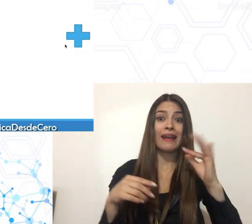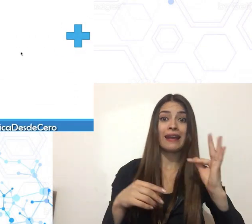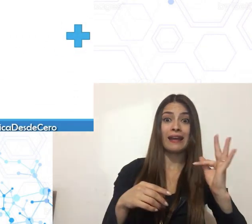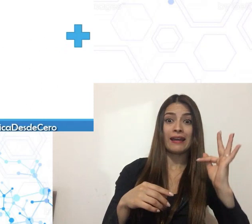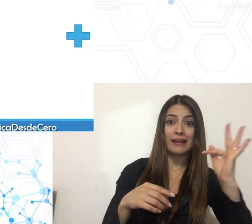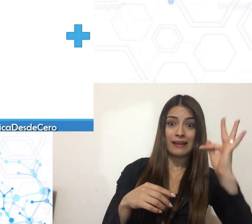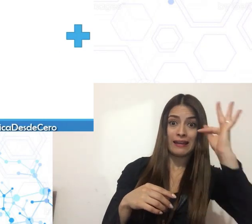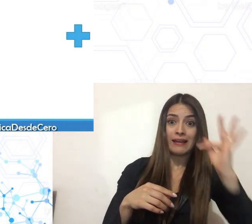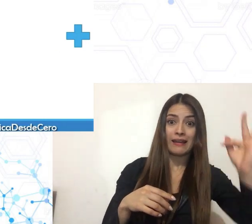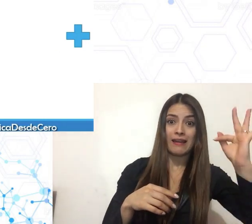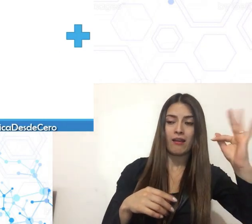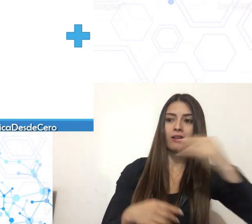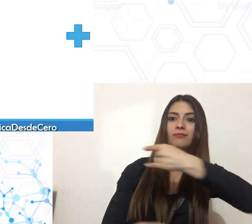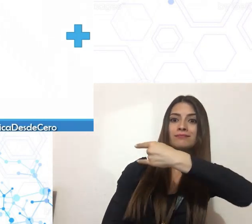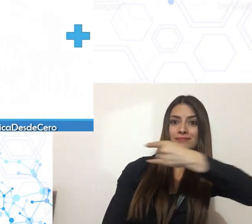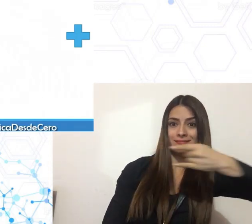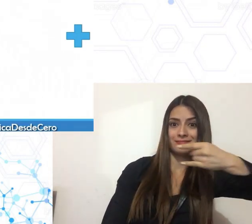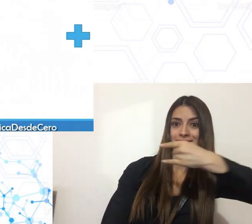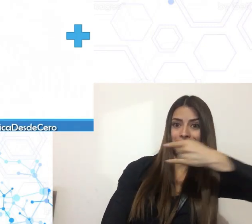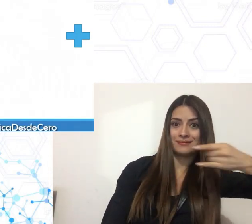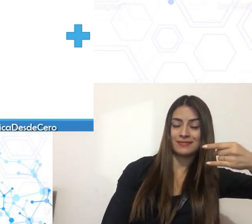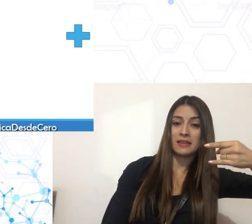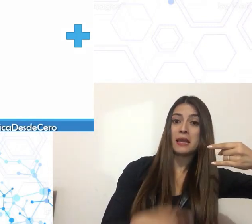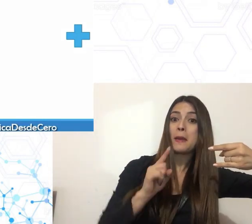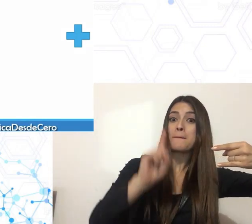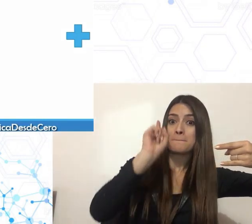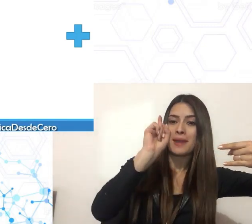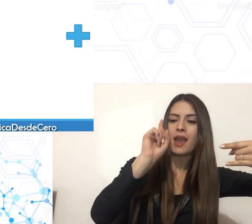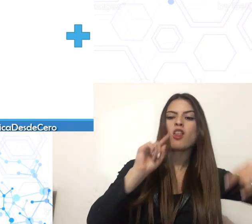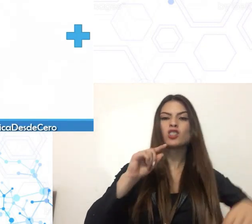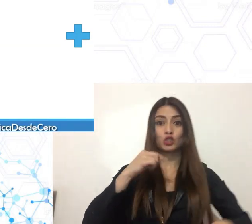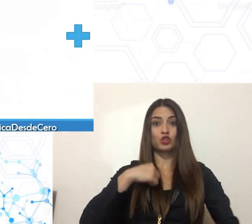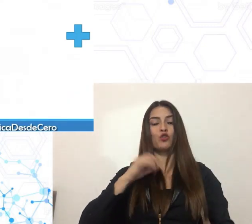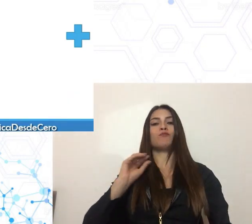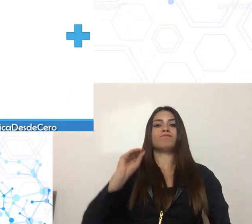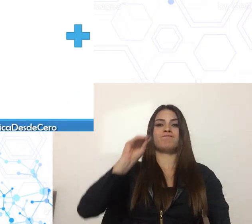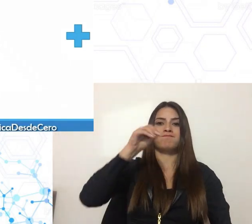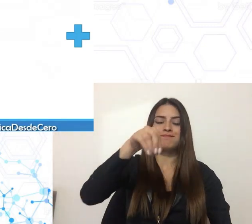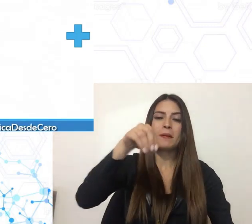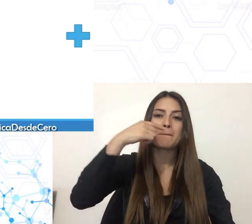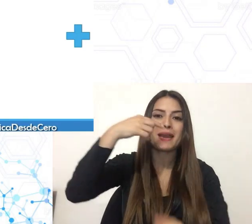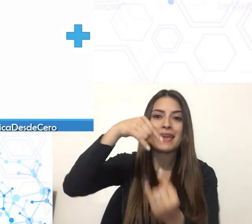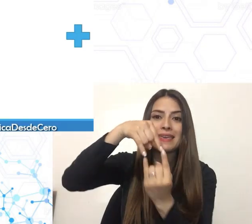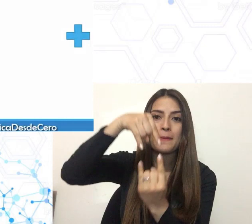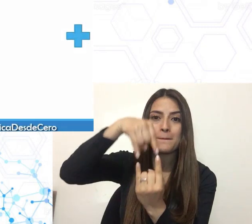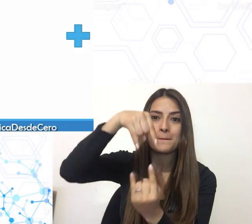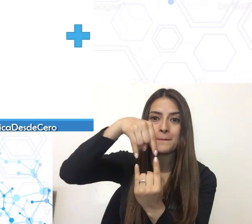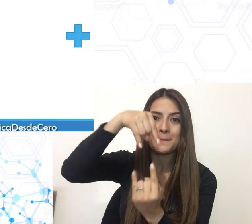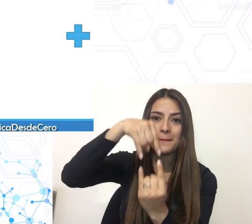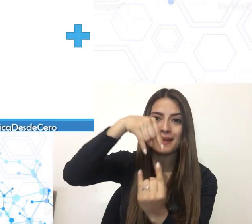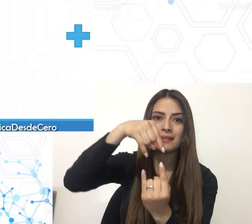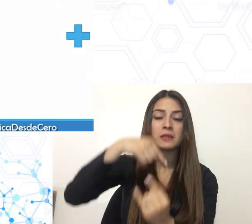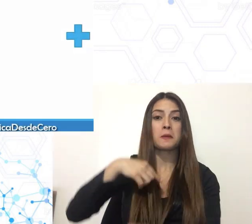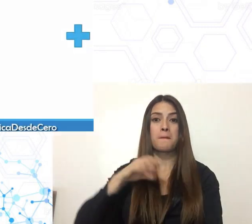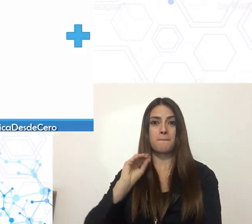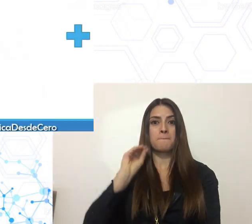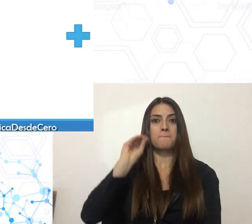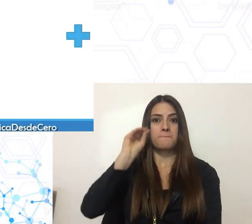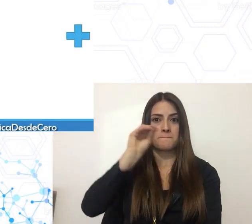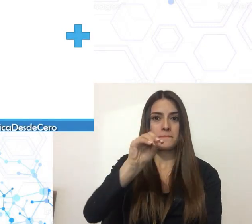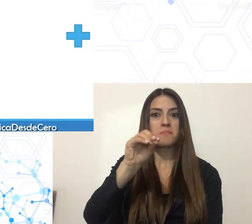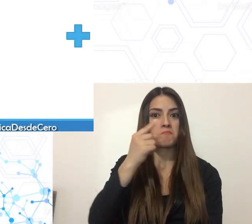el ánodo. Pero vamos a colocar aquí una fuente que va a ser una intervención, que va a ser un